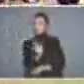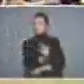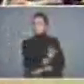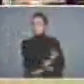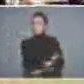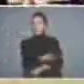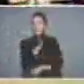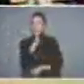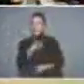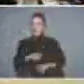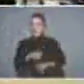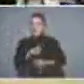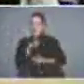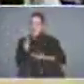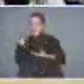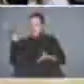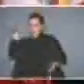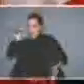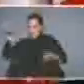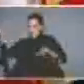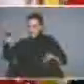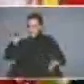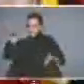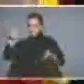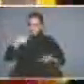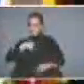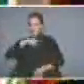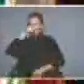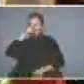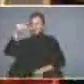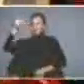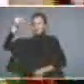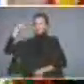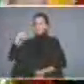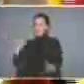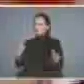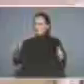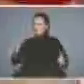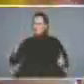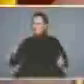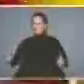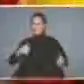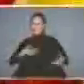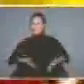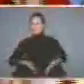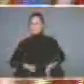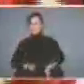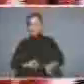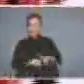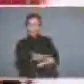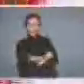que te lo empiezo a detallar. Aún recuerdo cuando todo empezó, mi hijo por el fútbol